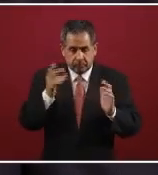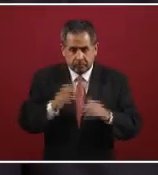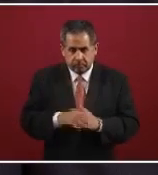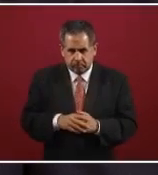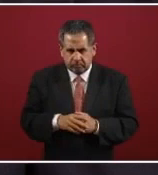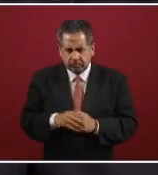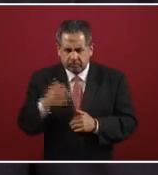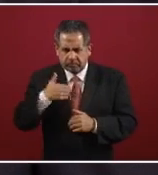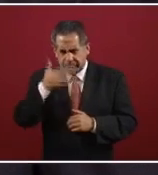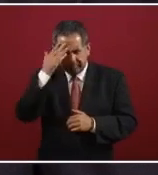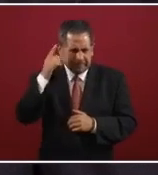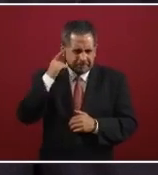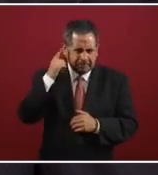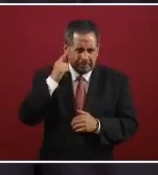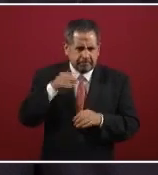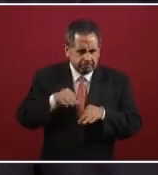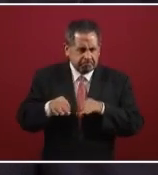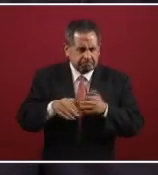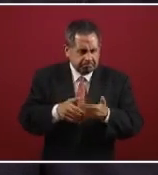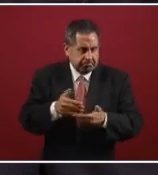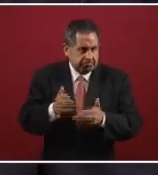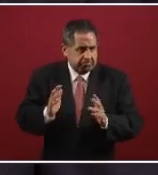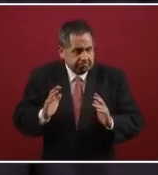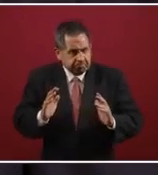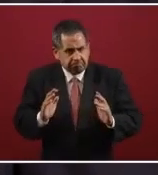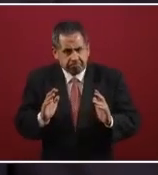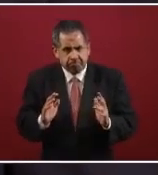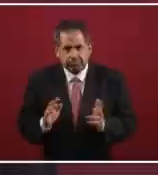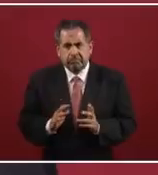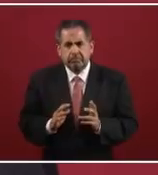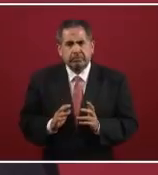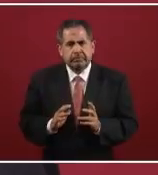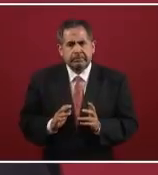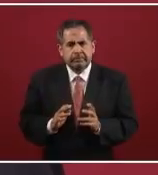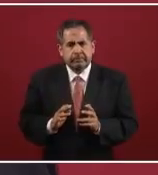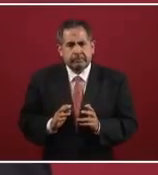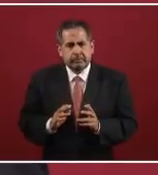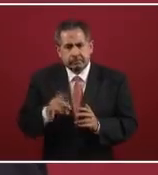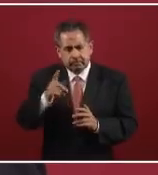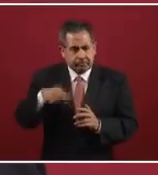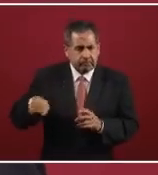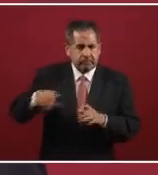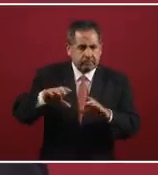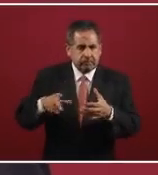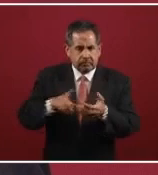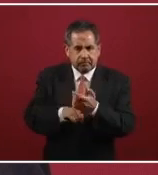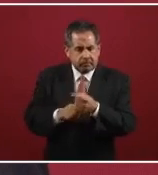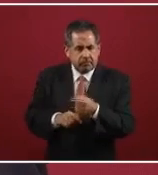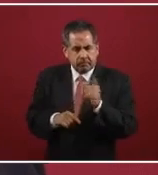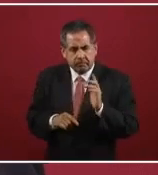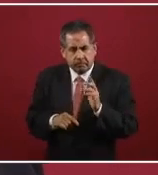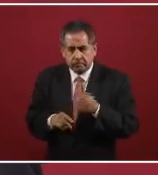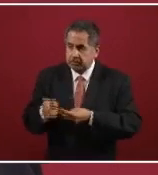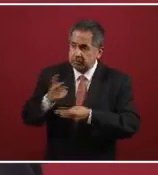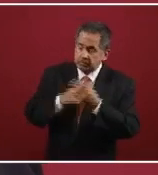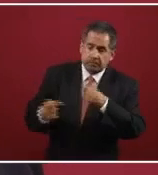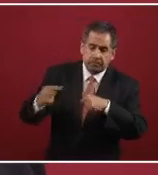sabía que estaban trabajando y este y ellos vienen